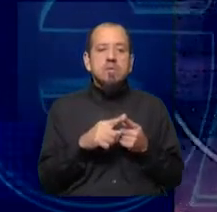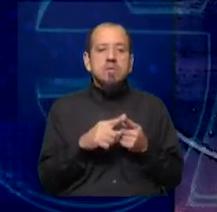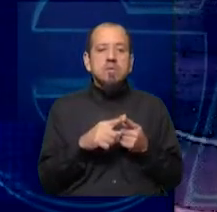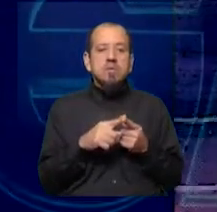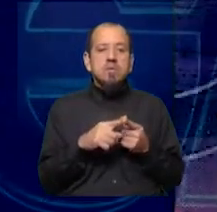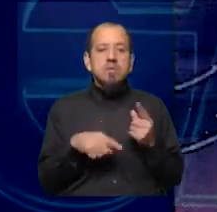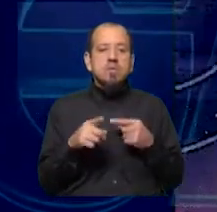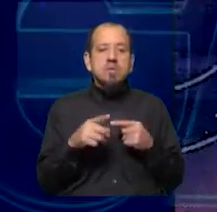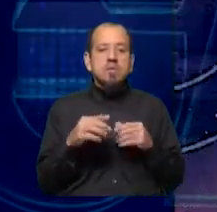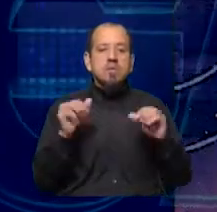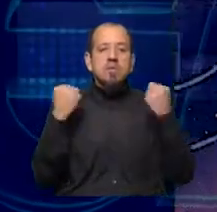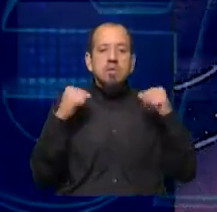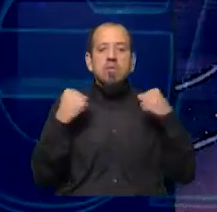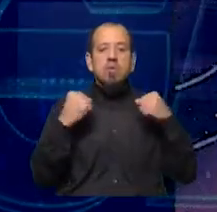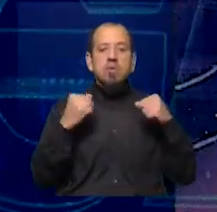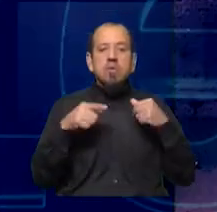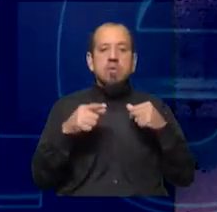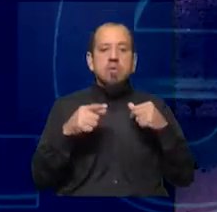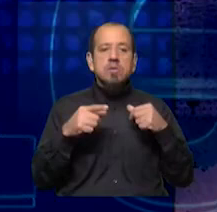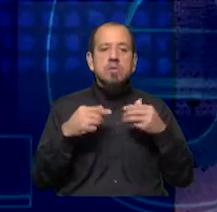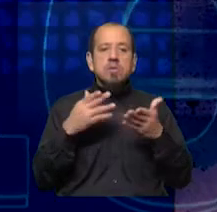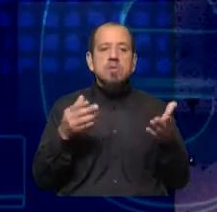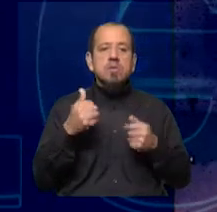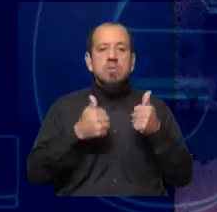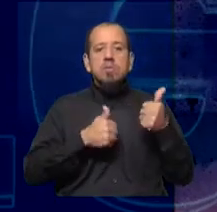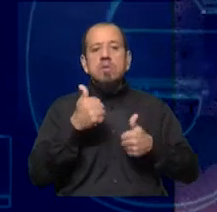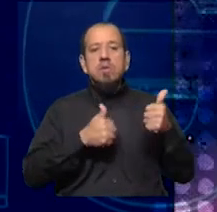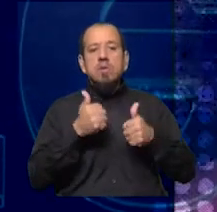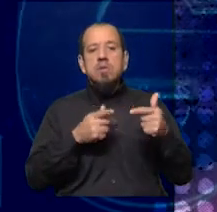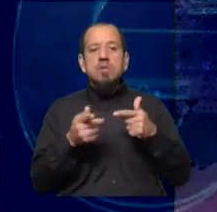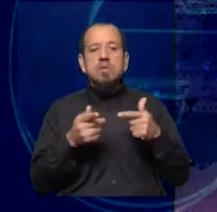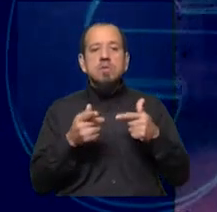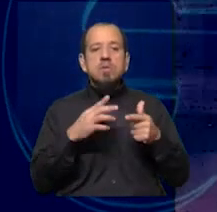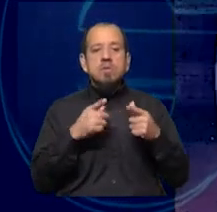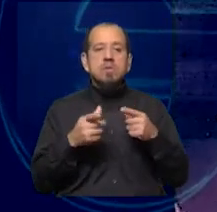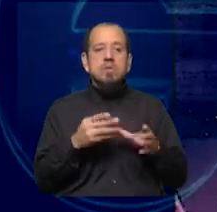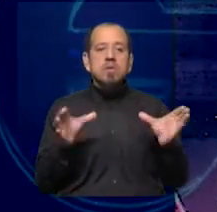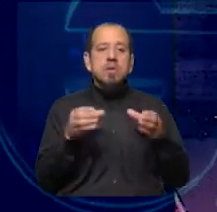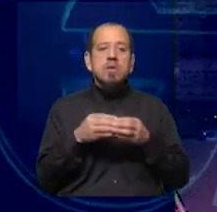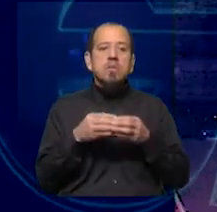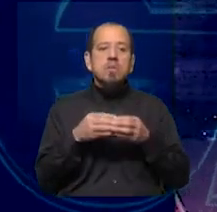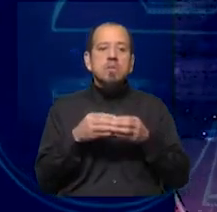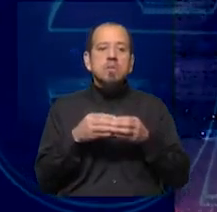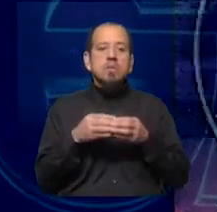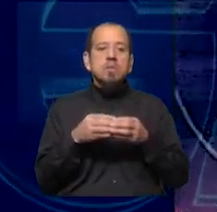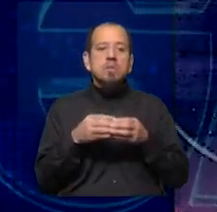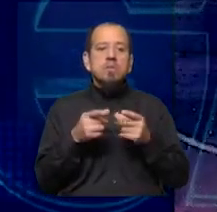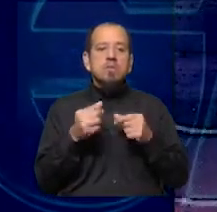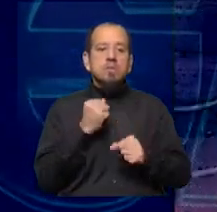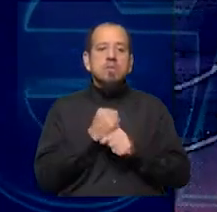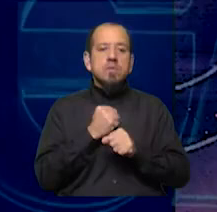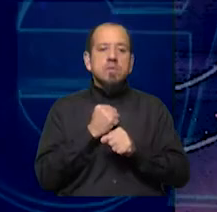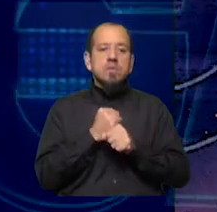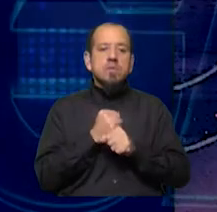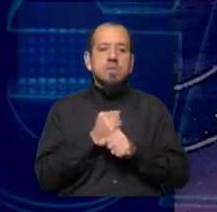son deportes electrónicos es una disciplina competitiva en la que equipos que trabajan